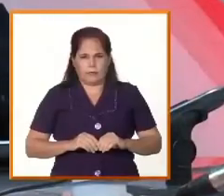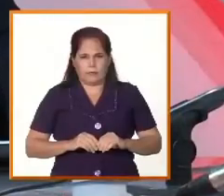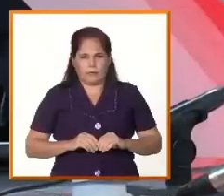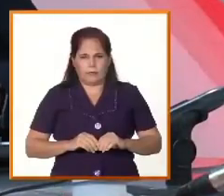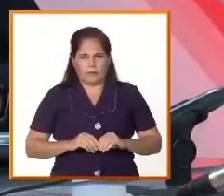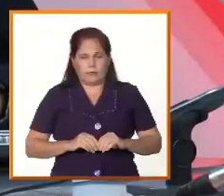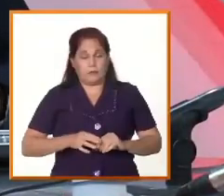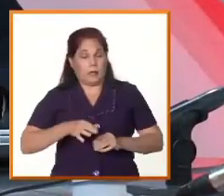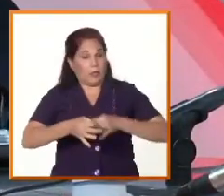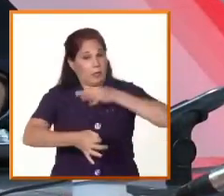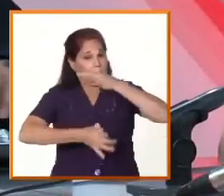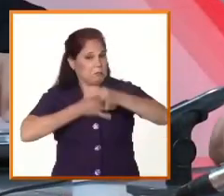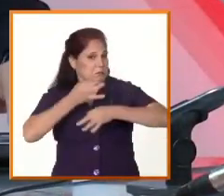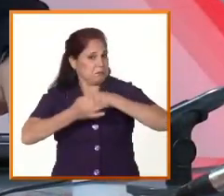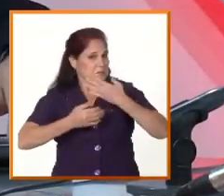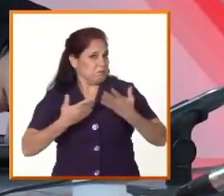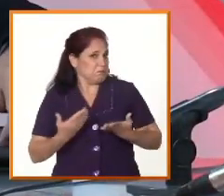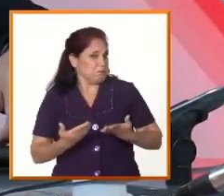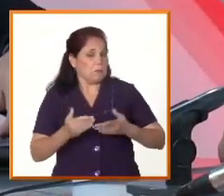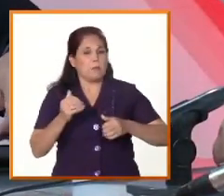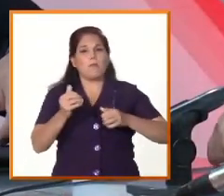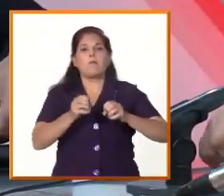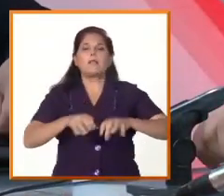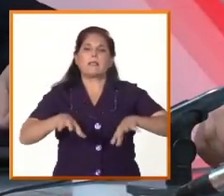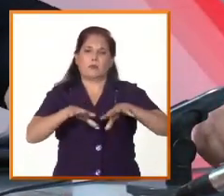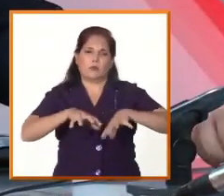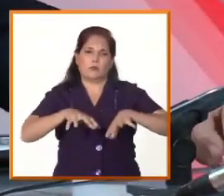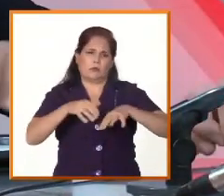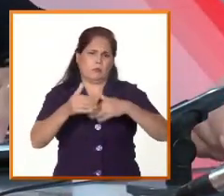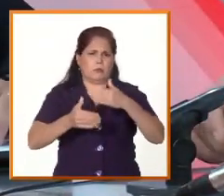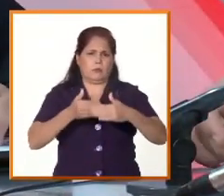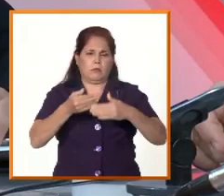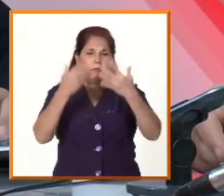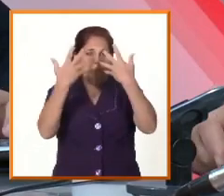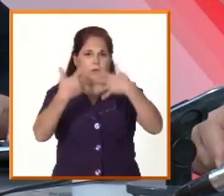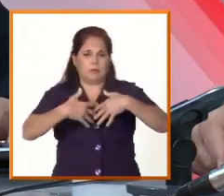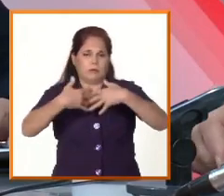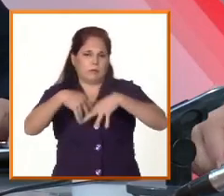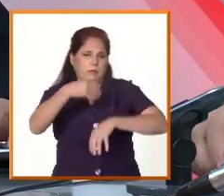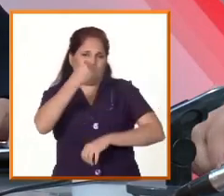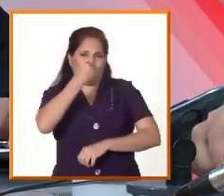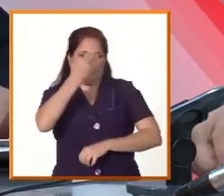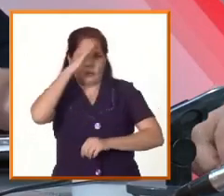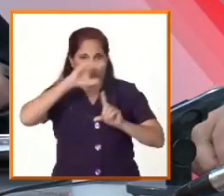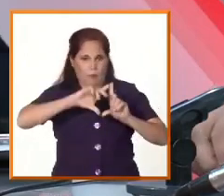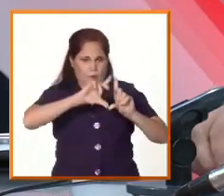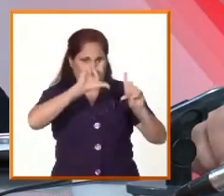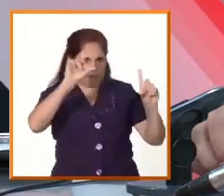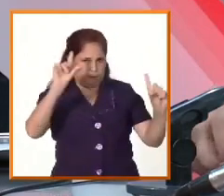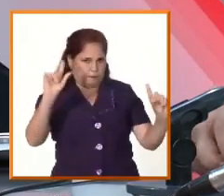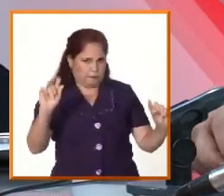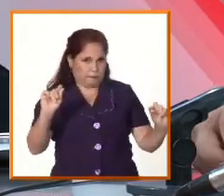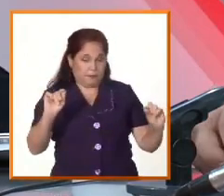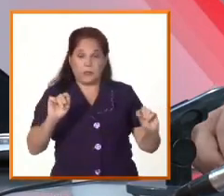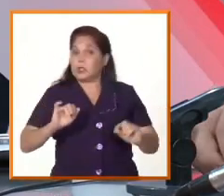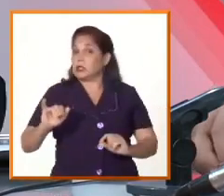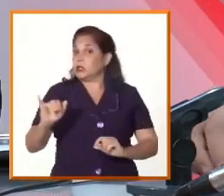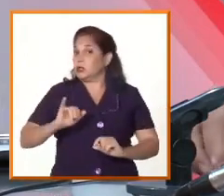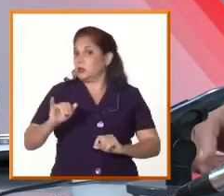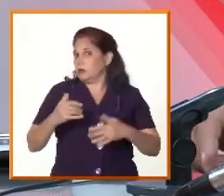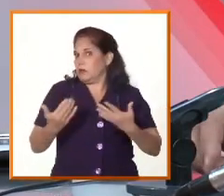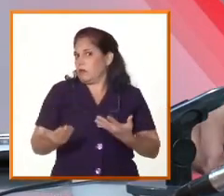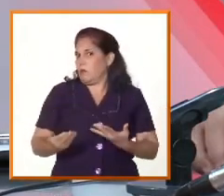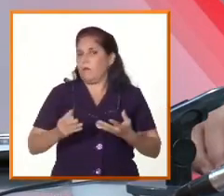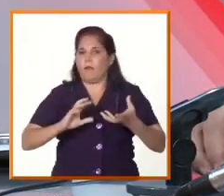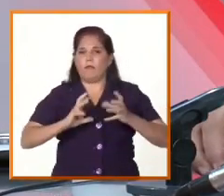Bueno ya hablábamos de los desafíos que tiene la industria alimenticia en el país y también las